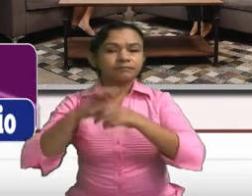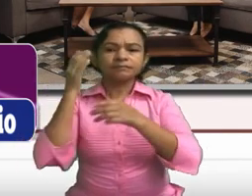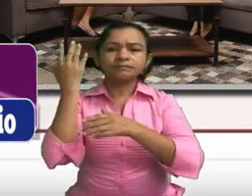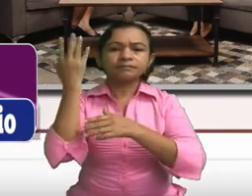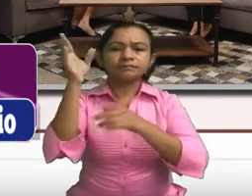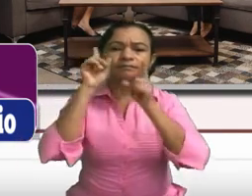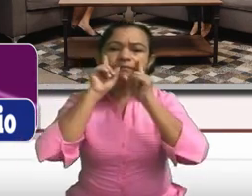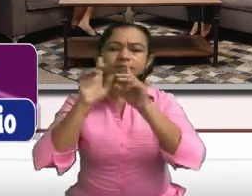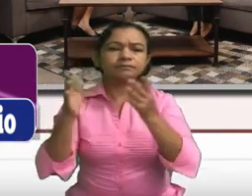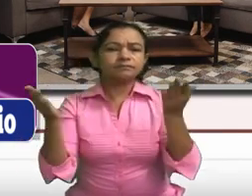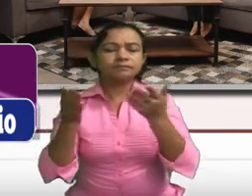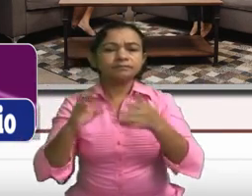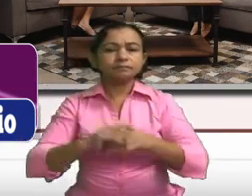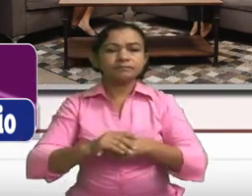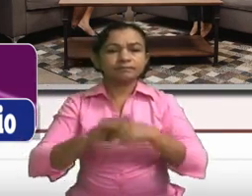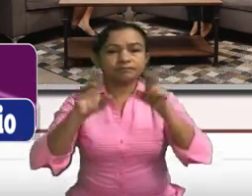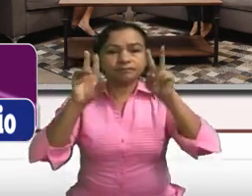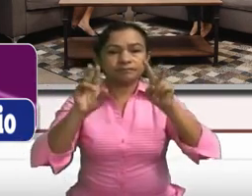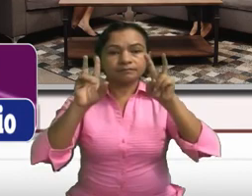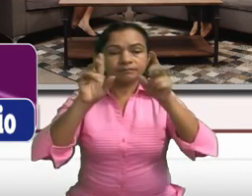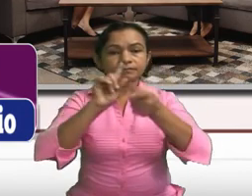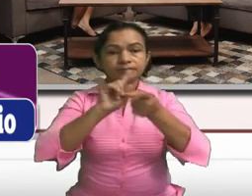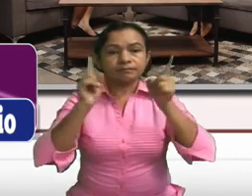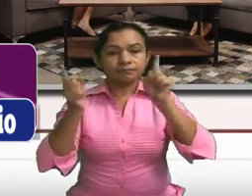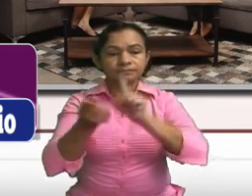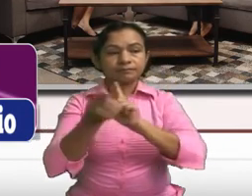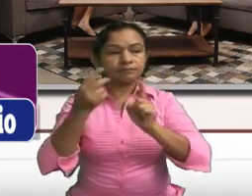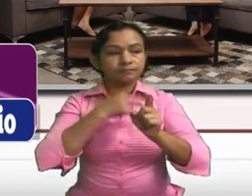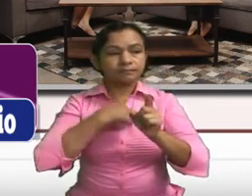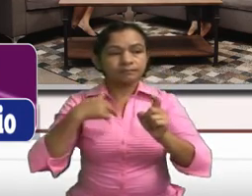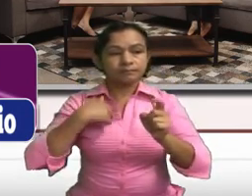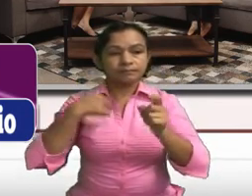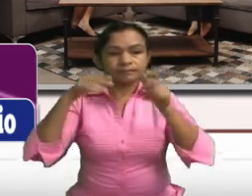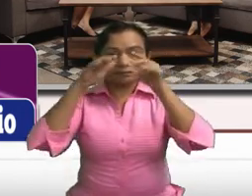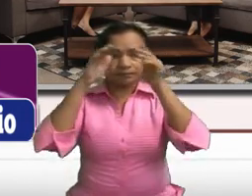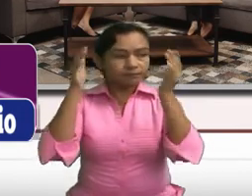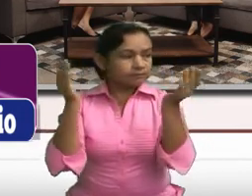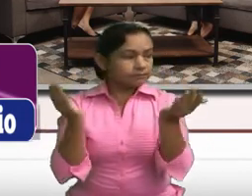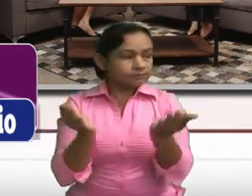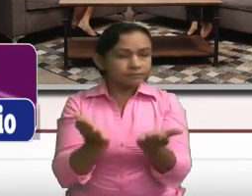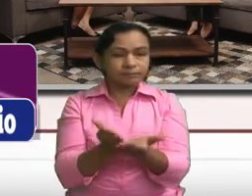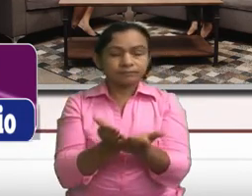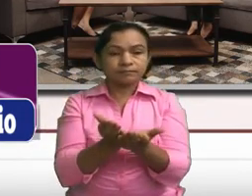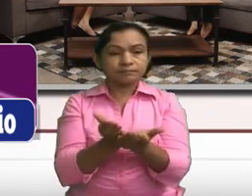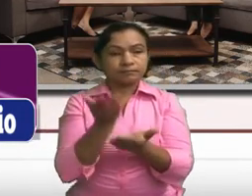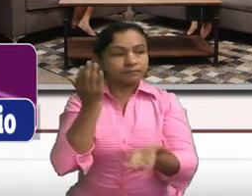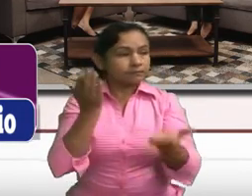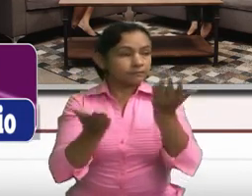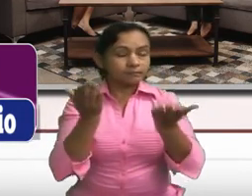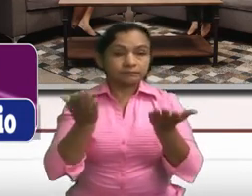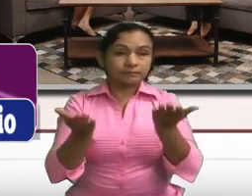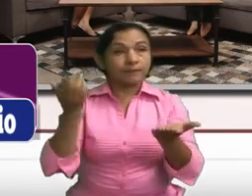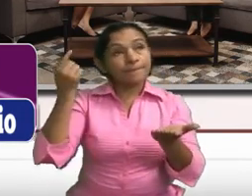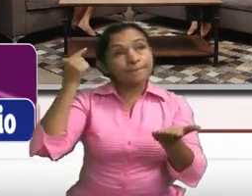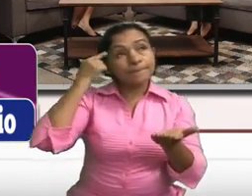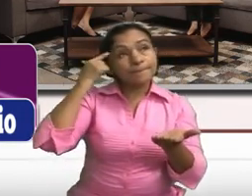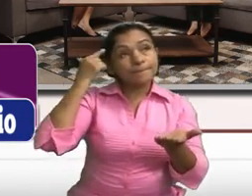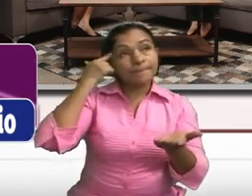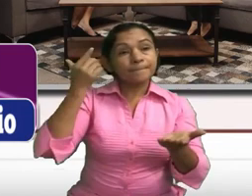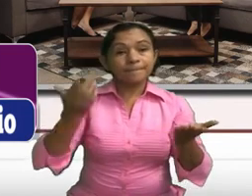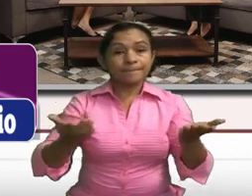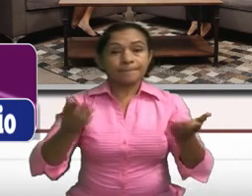marco del cambio climático sabemos de que a nivel mundial, porque de repente creemos de que